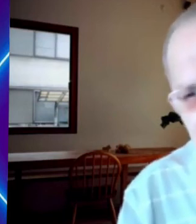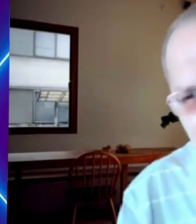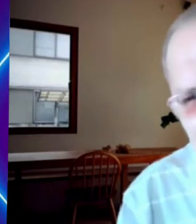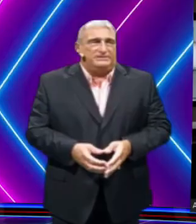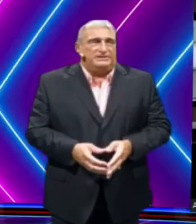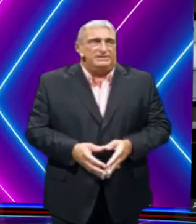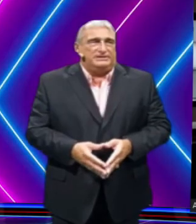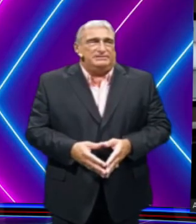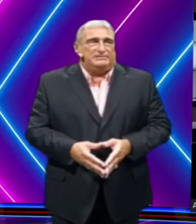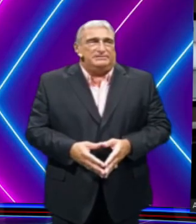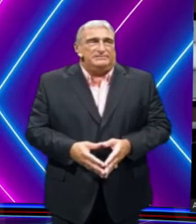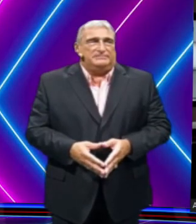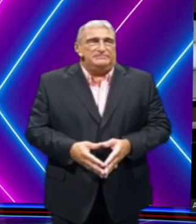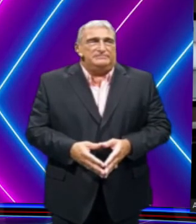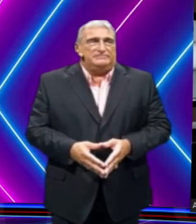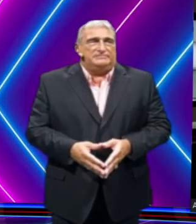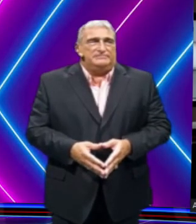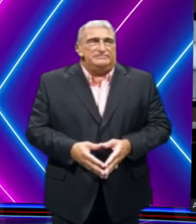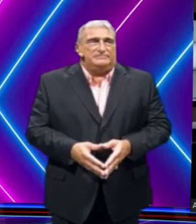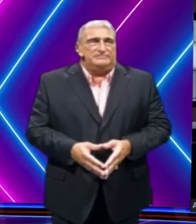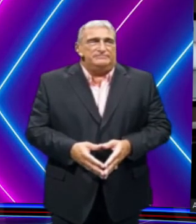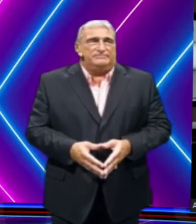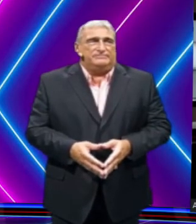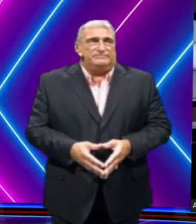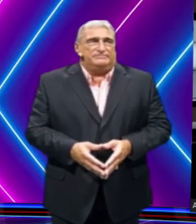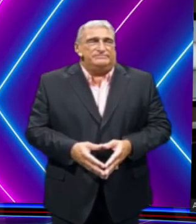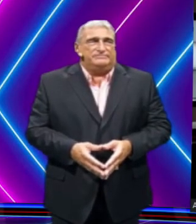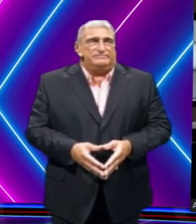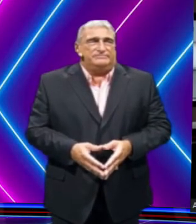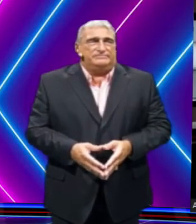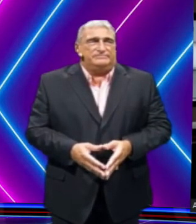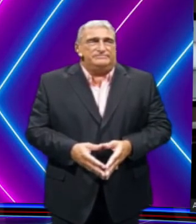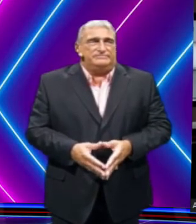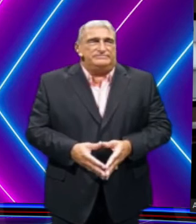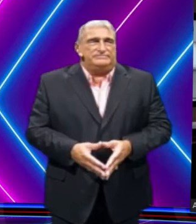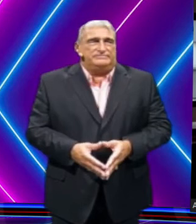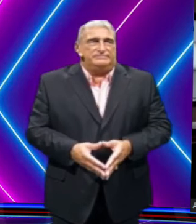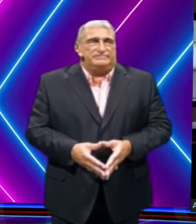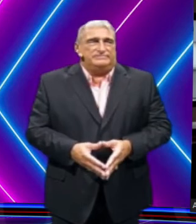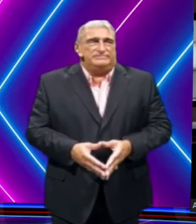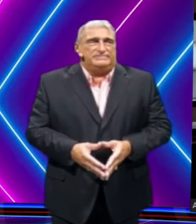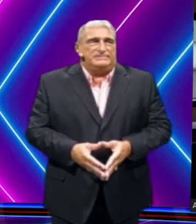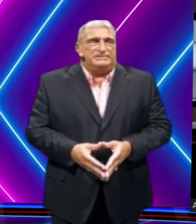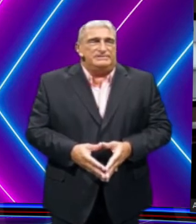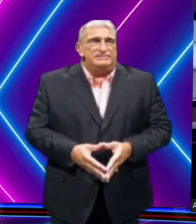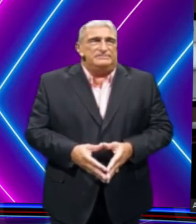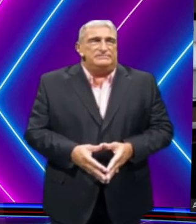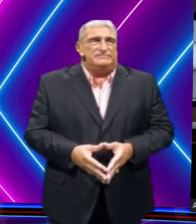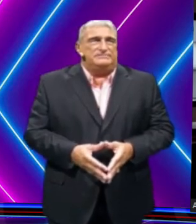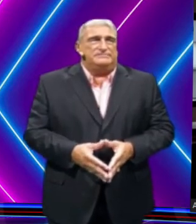Y Sí. sana de última, porque, digo, está diciendo lo que debe ser, porque un